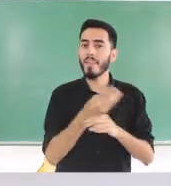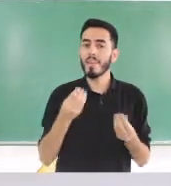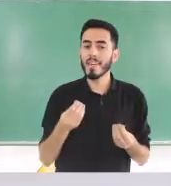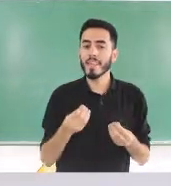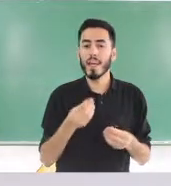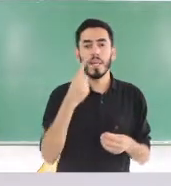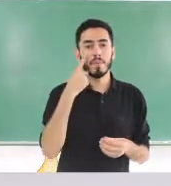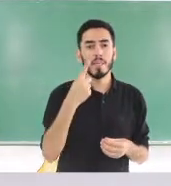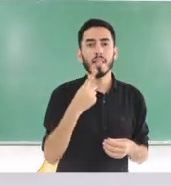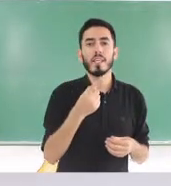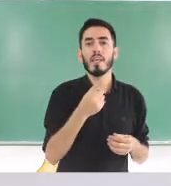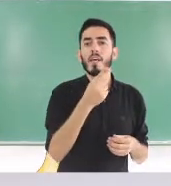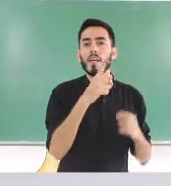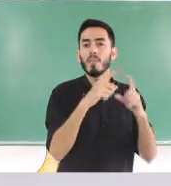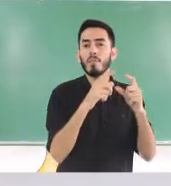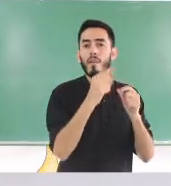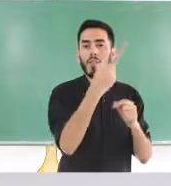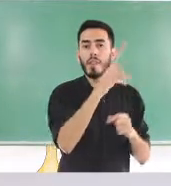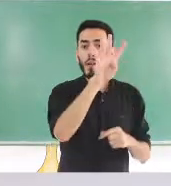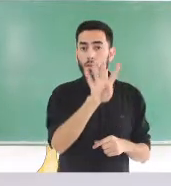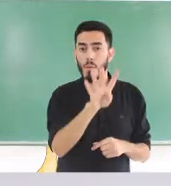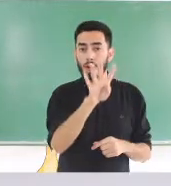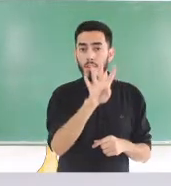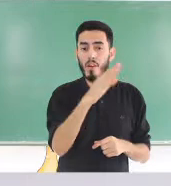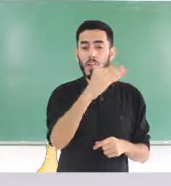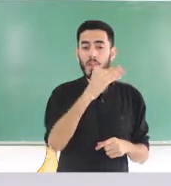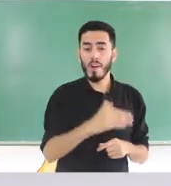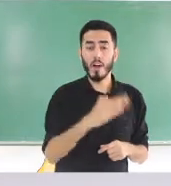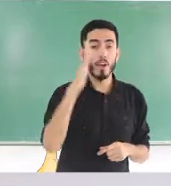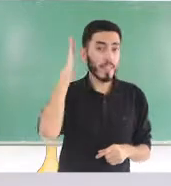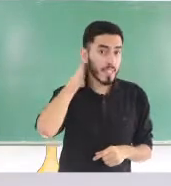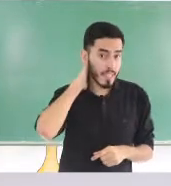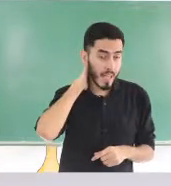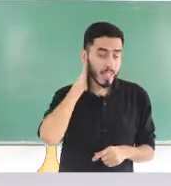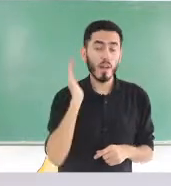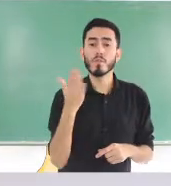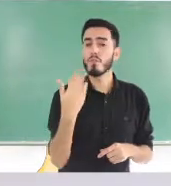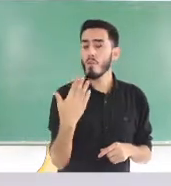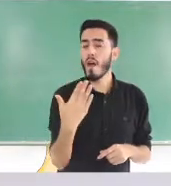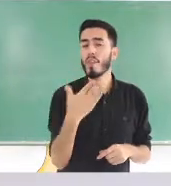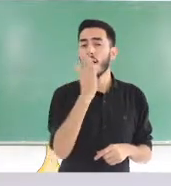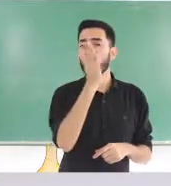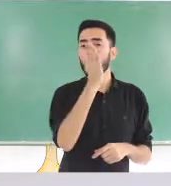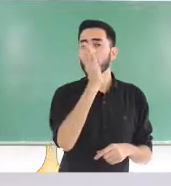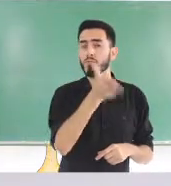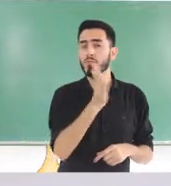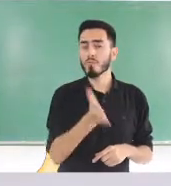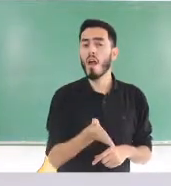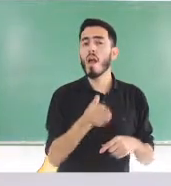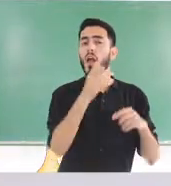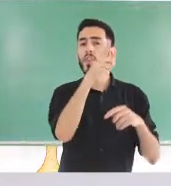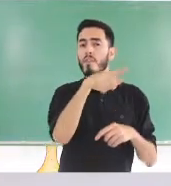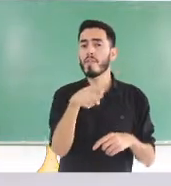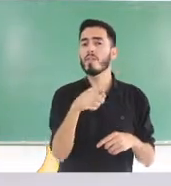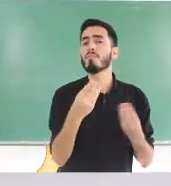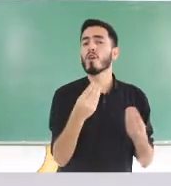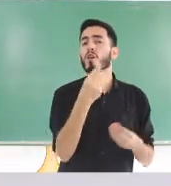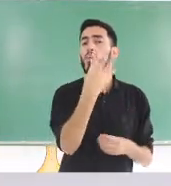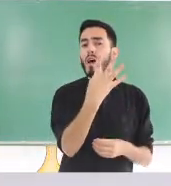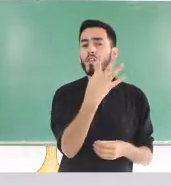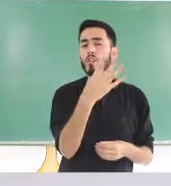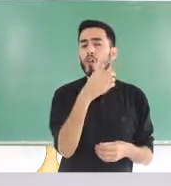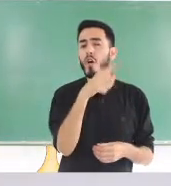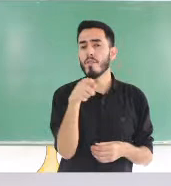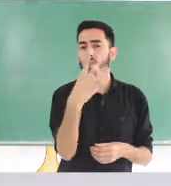tanto, fíjense que el 24 y el 16 lo puedo dividir a ambos por 4. Entonces, me queda